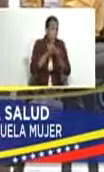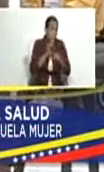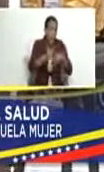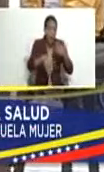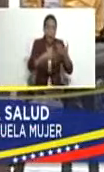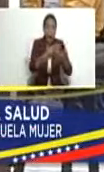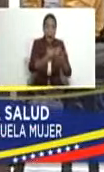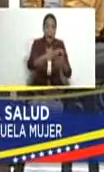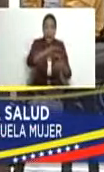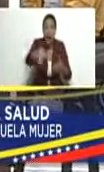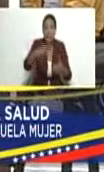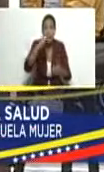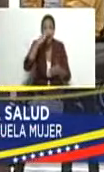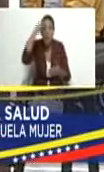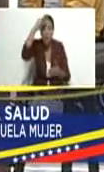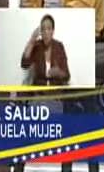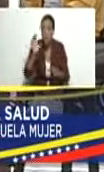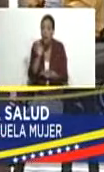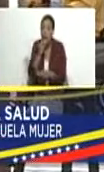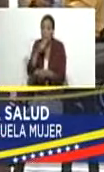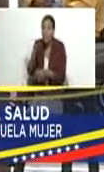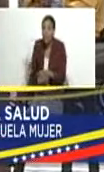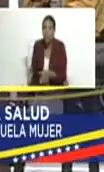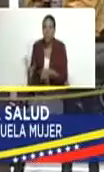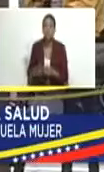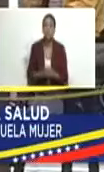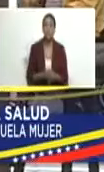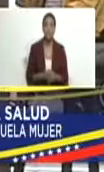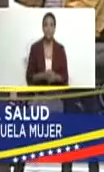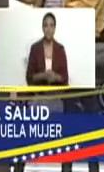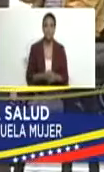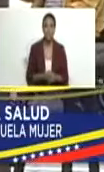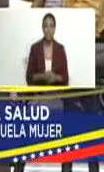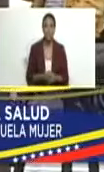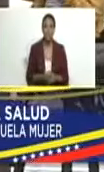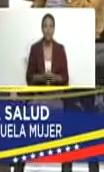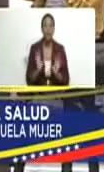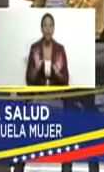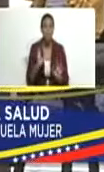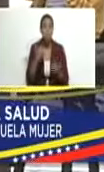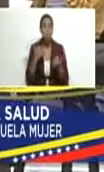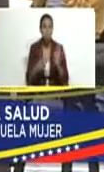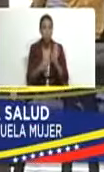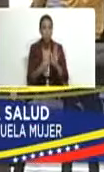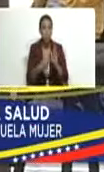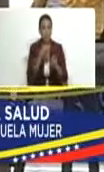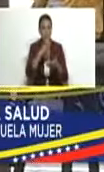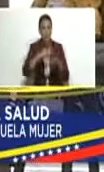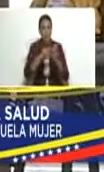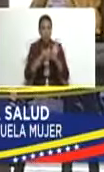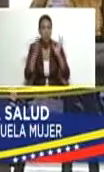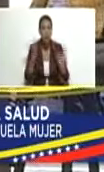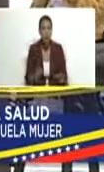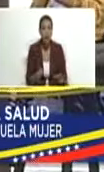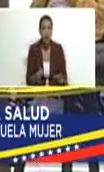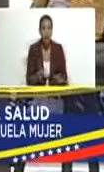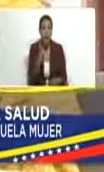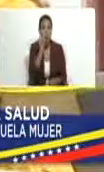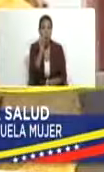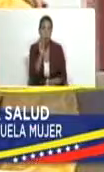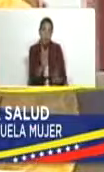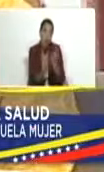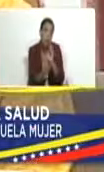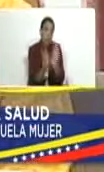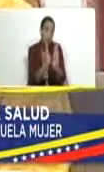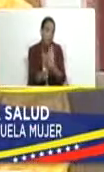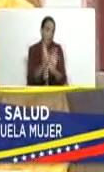hasta las muchachas mayores. Así es. Correcto. Es un buen concepto. ¿Qué dices tú, Deli? ¿Está funcionando bien? Y hasta los hombres que también se colean